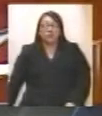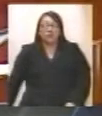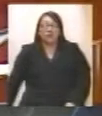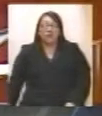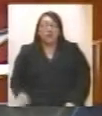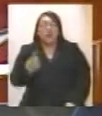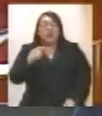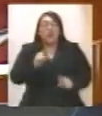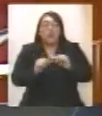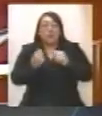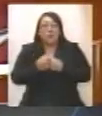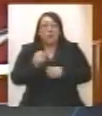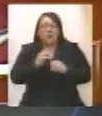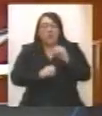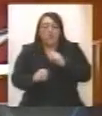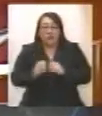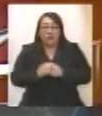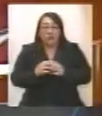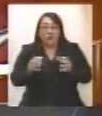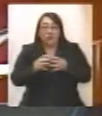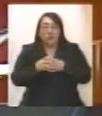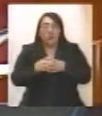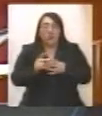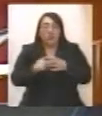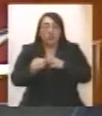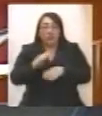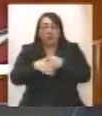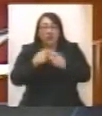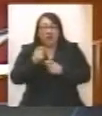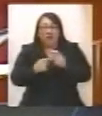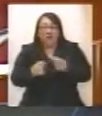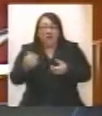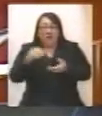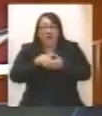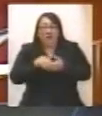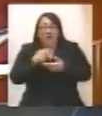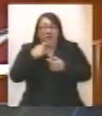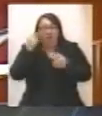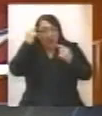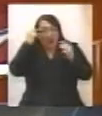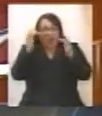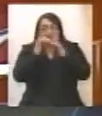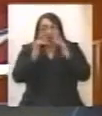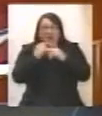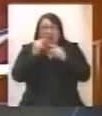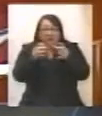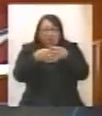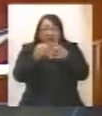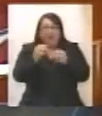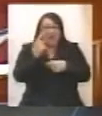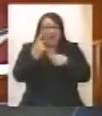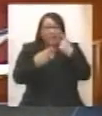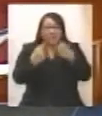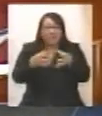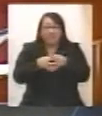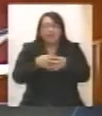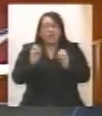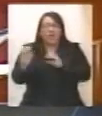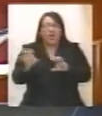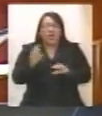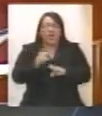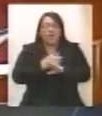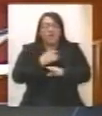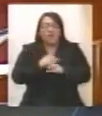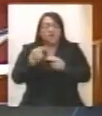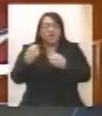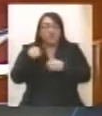organizaciones criminales, logrando que toda persona que integre o esté vinculada a una organización criminal o haya actuado